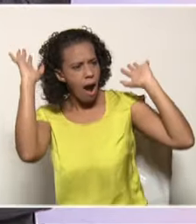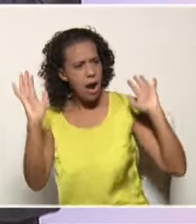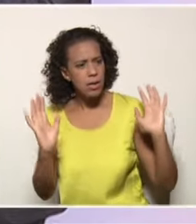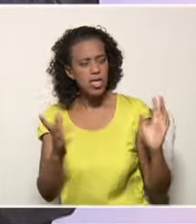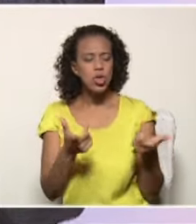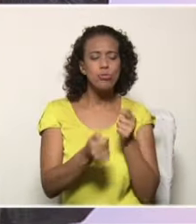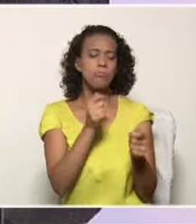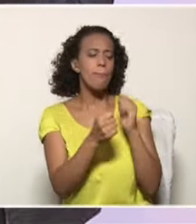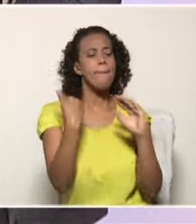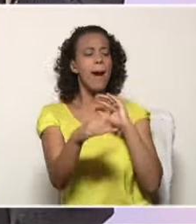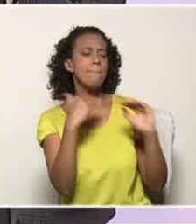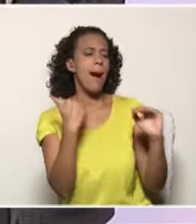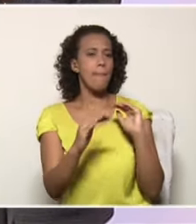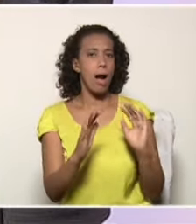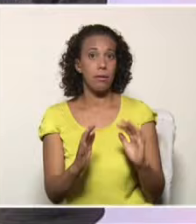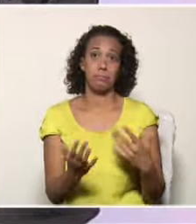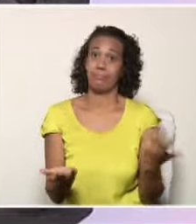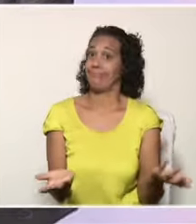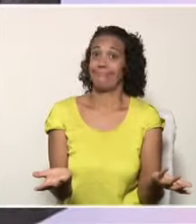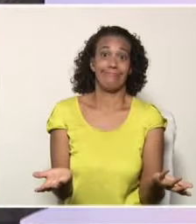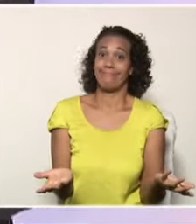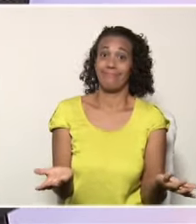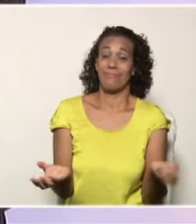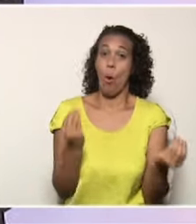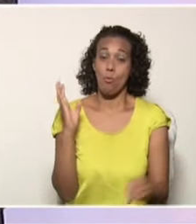estoy chateando. No le estás